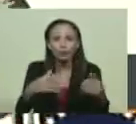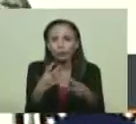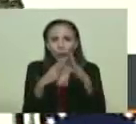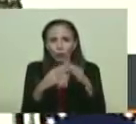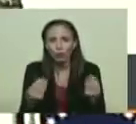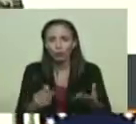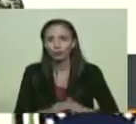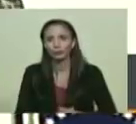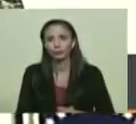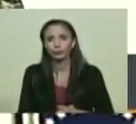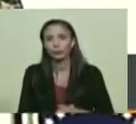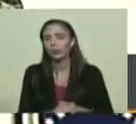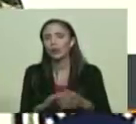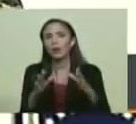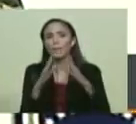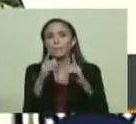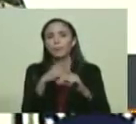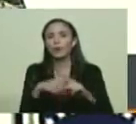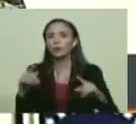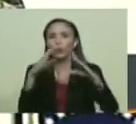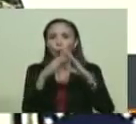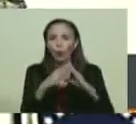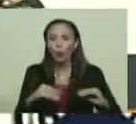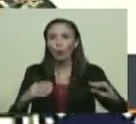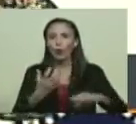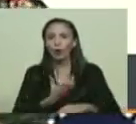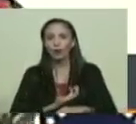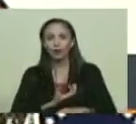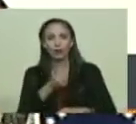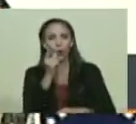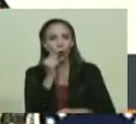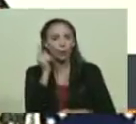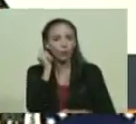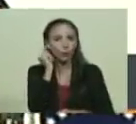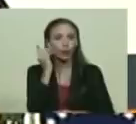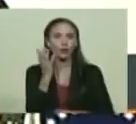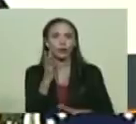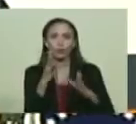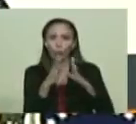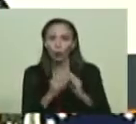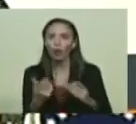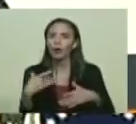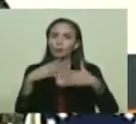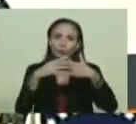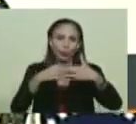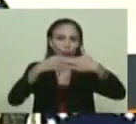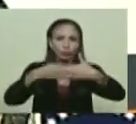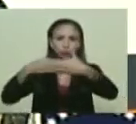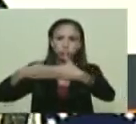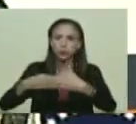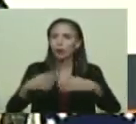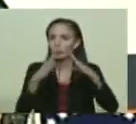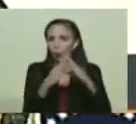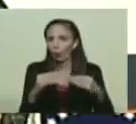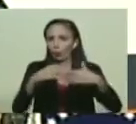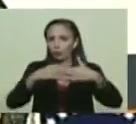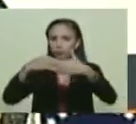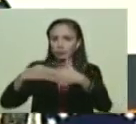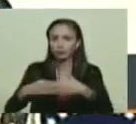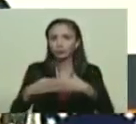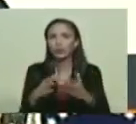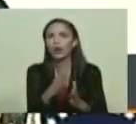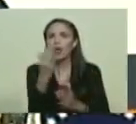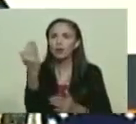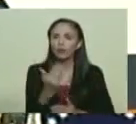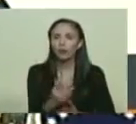Pero fueron todos los alcaldes y alcaldesas de la oposición y a todos les di la mano. Por allá se me acercó